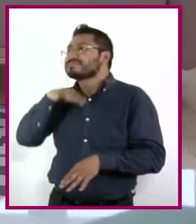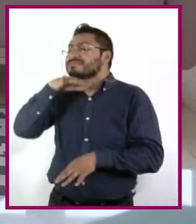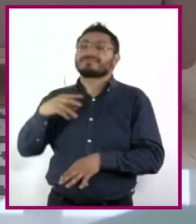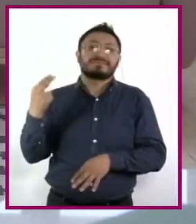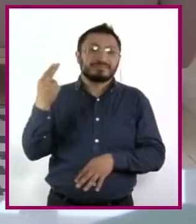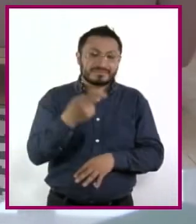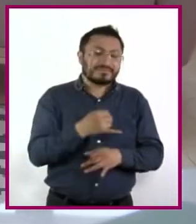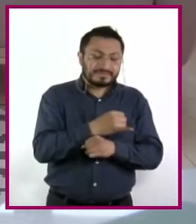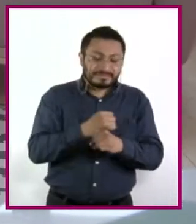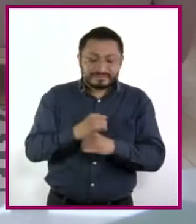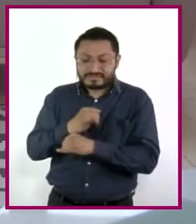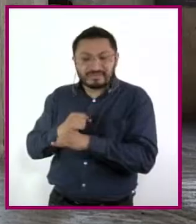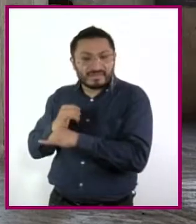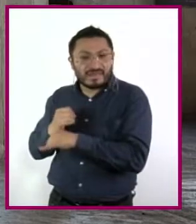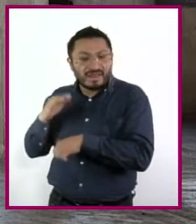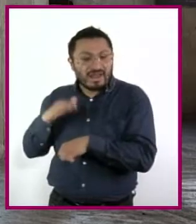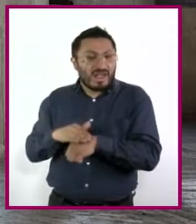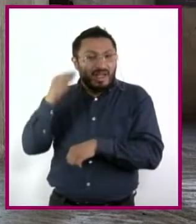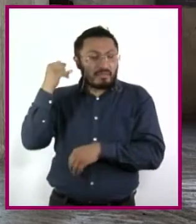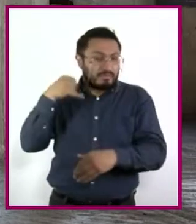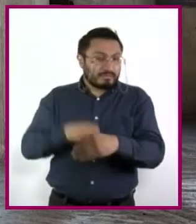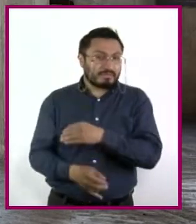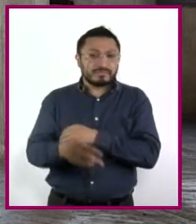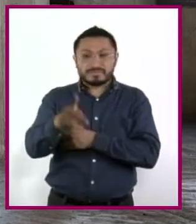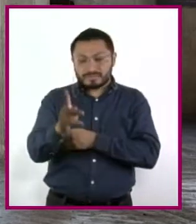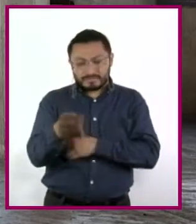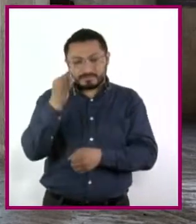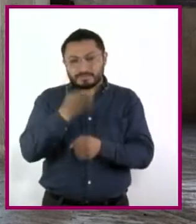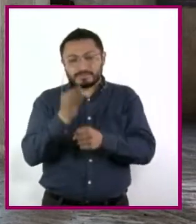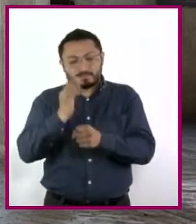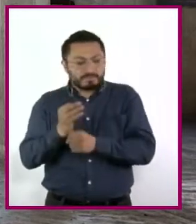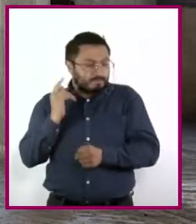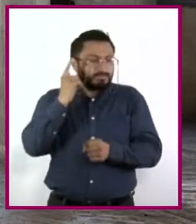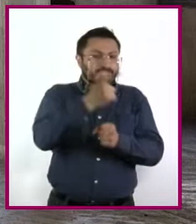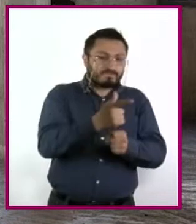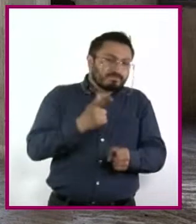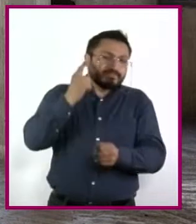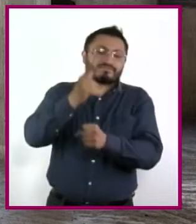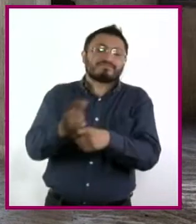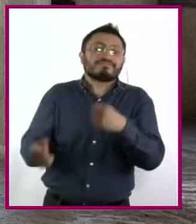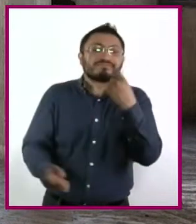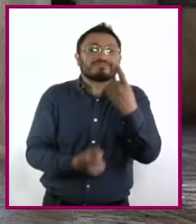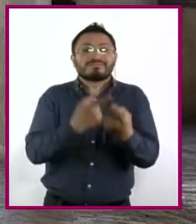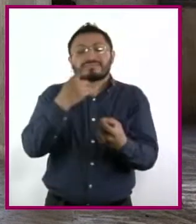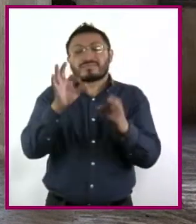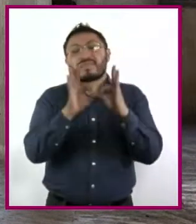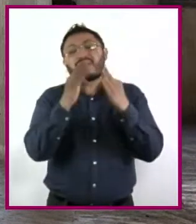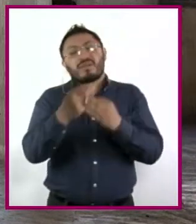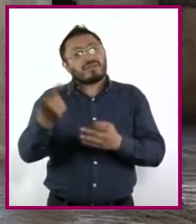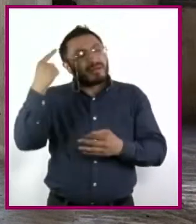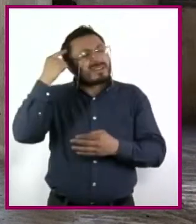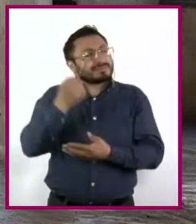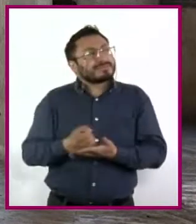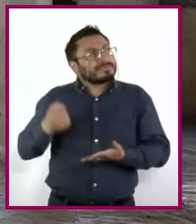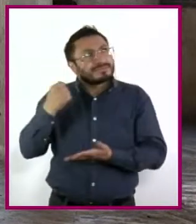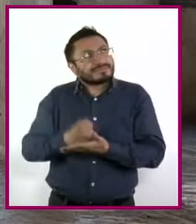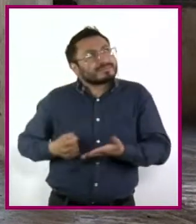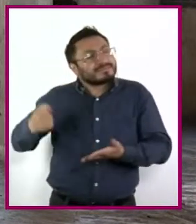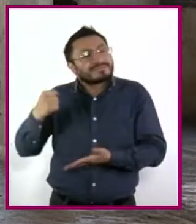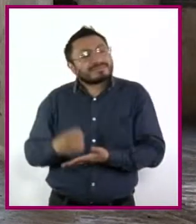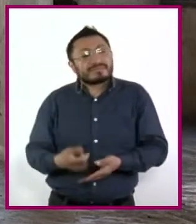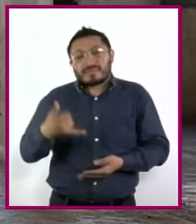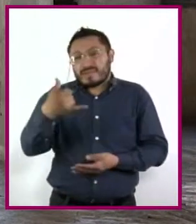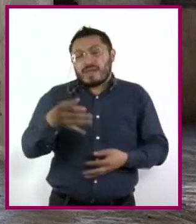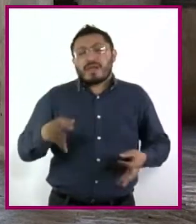investigación, hasta ahora los resultados experimentales apuntan a que ciertas estrategias de entrenamiento mental, y en particular la